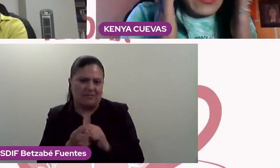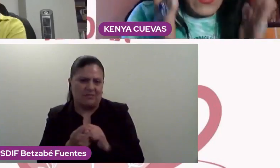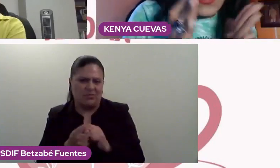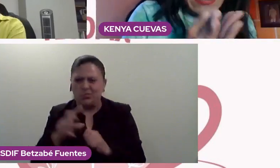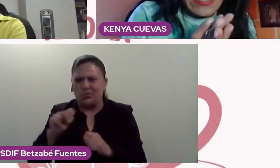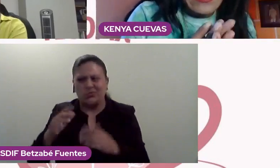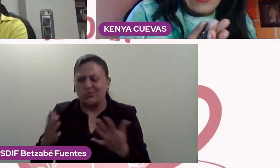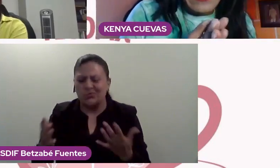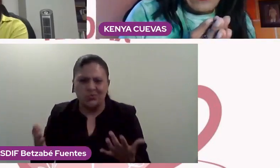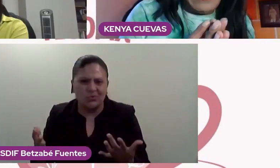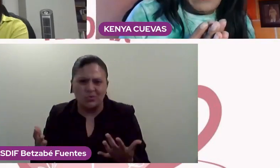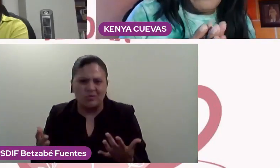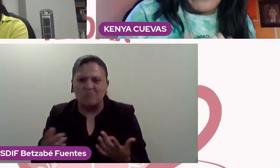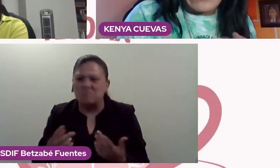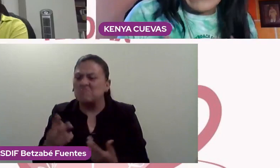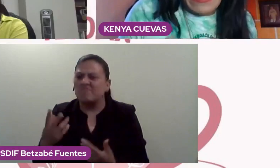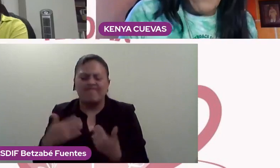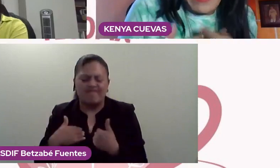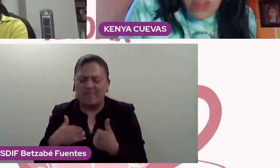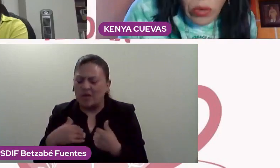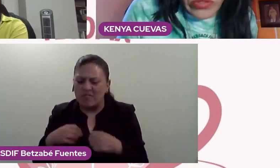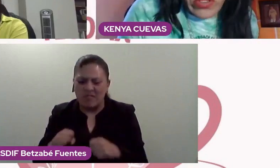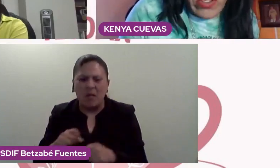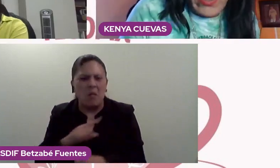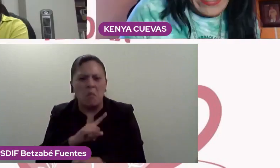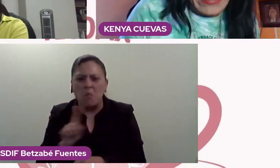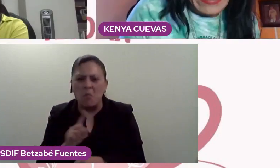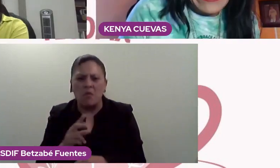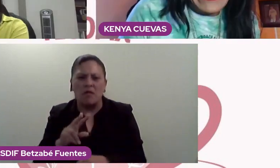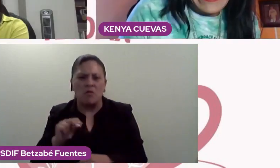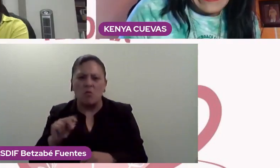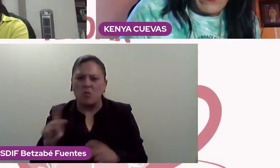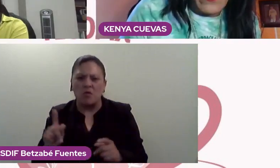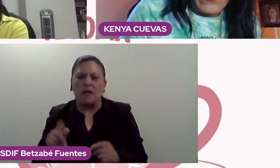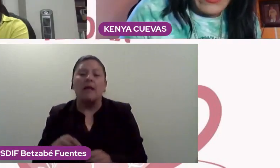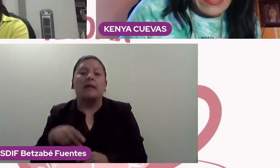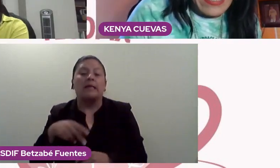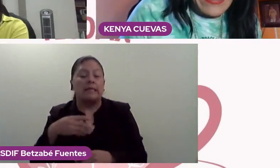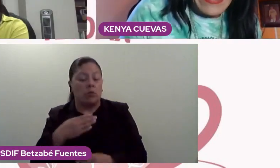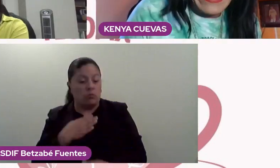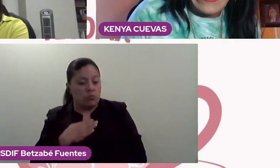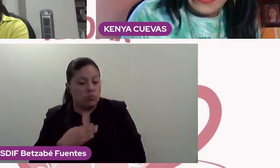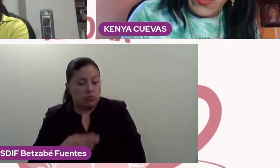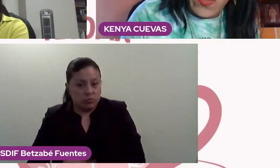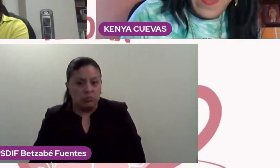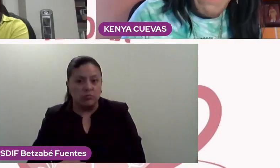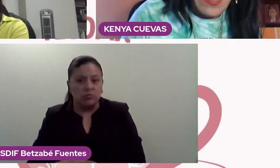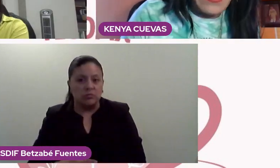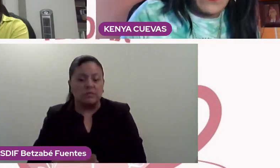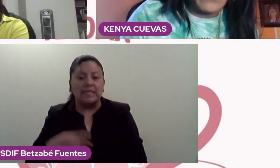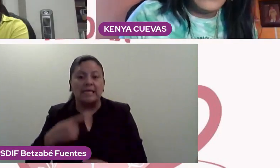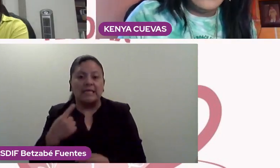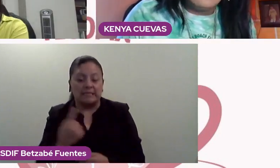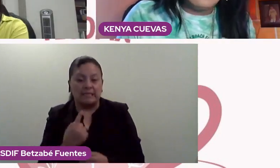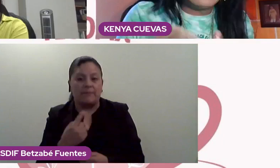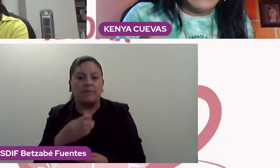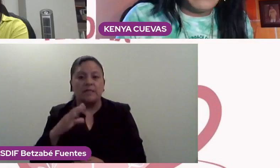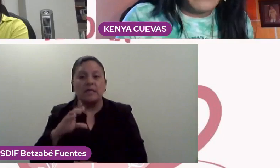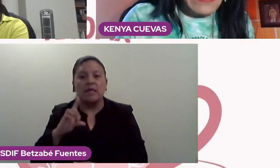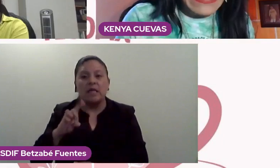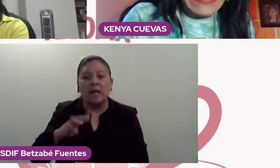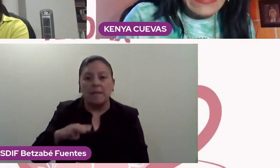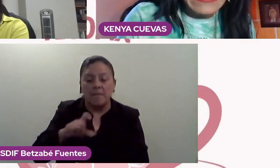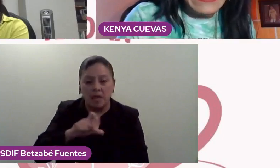¿no? Entonces, pues lo más justo era que se reconociera, ya que en la Ciudad de México, desde